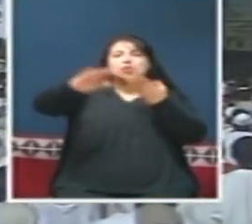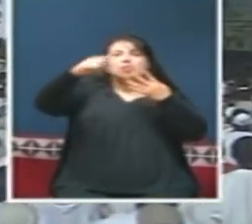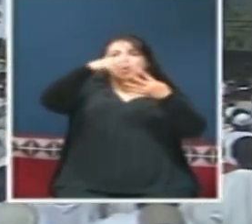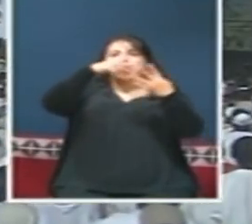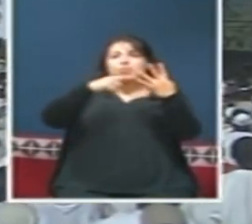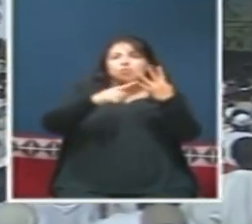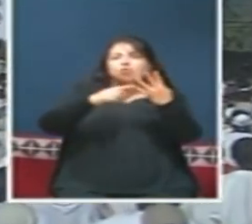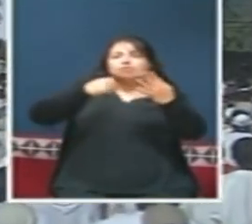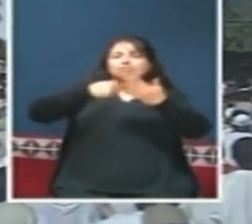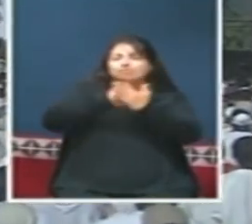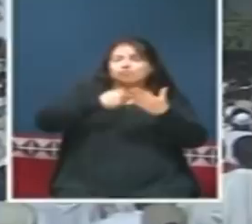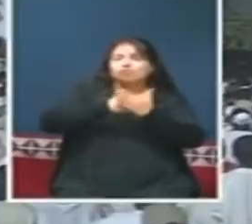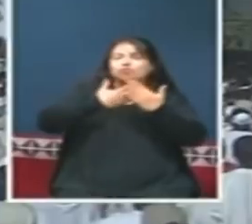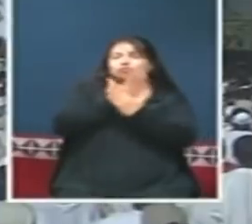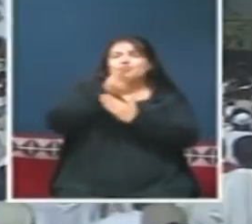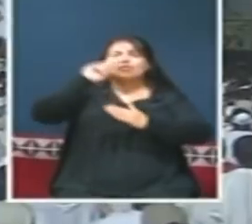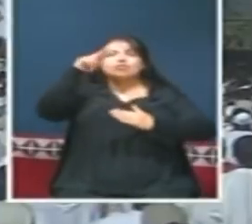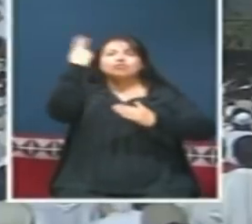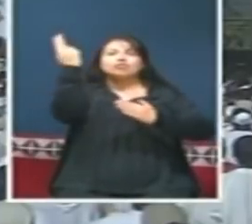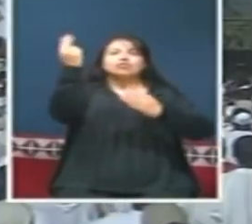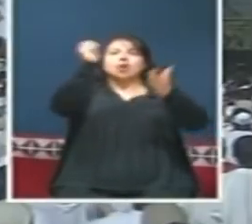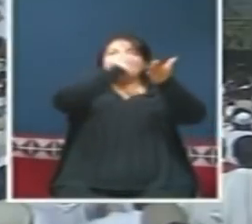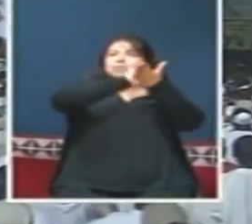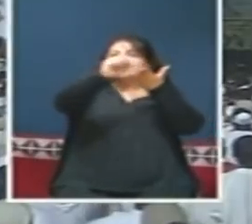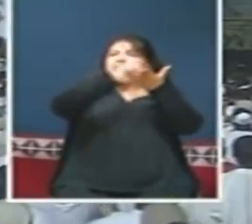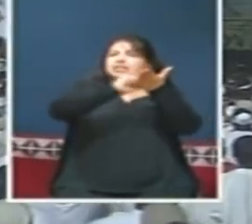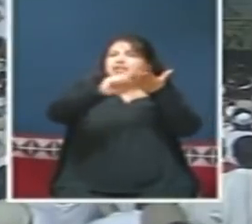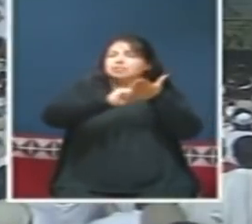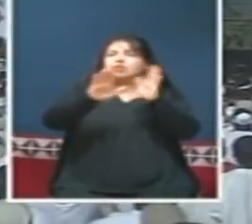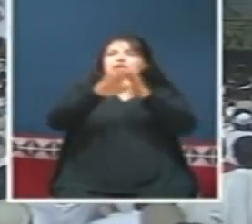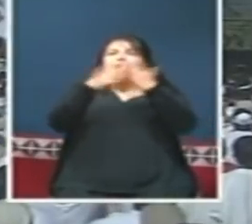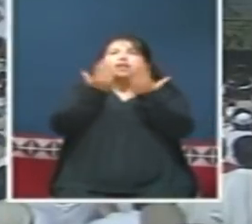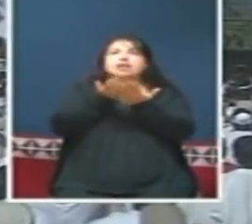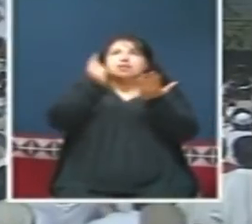beatos inscriptos en el libro de los beatos.